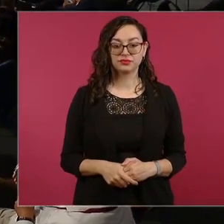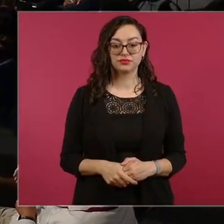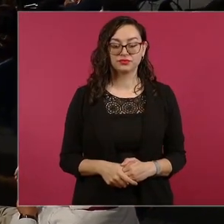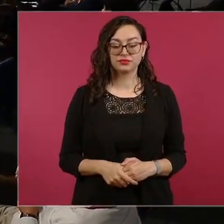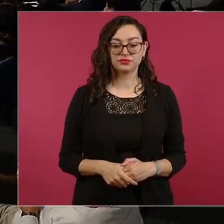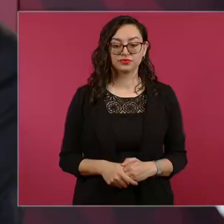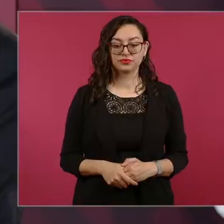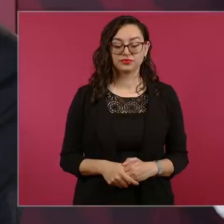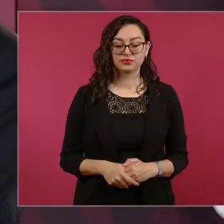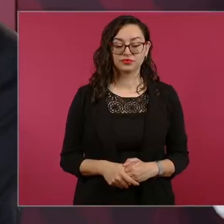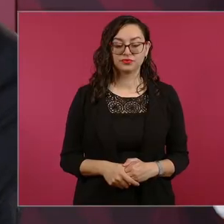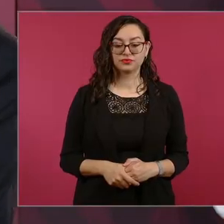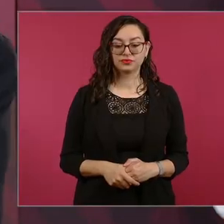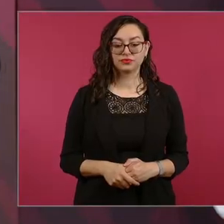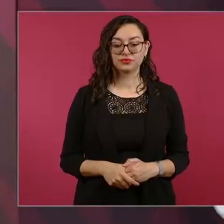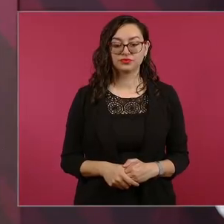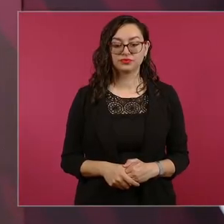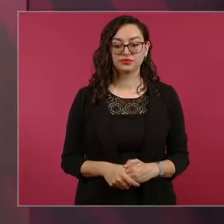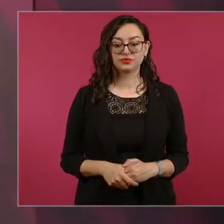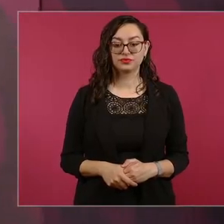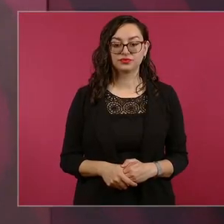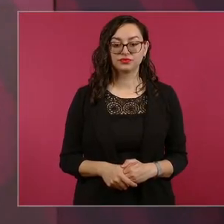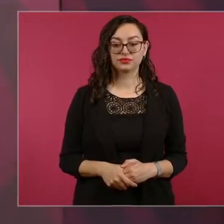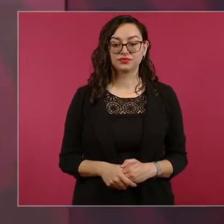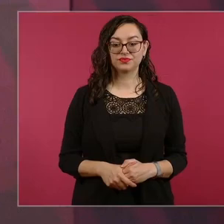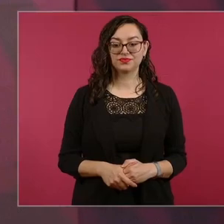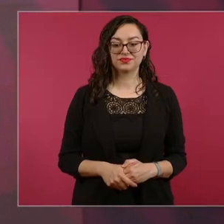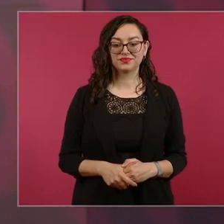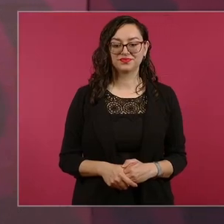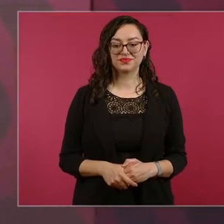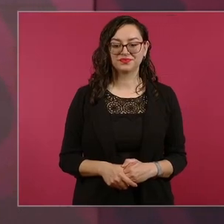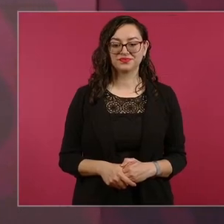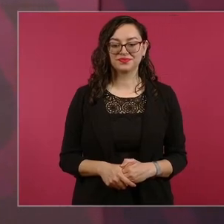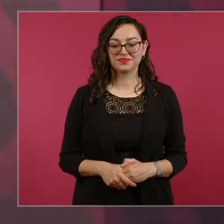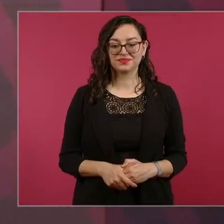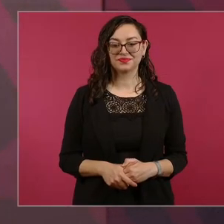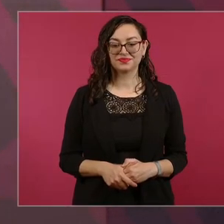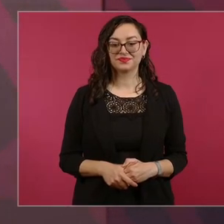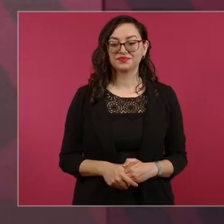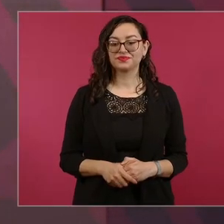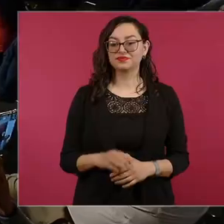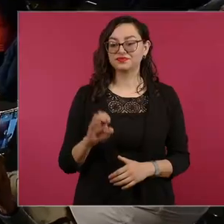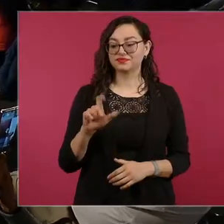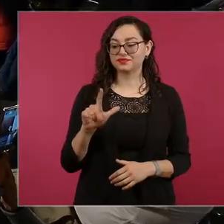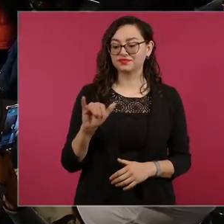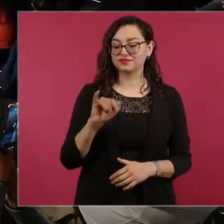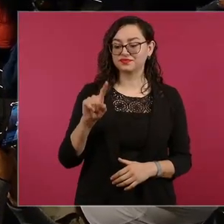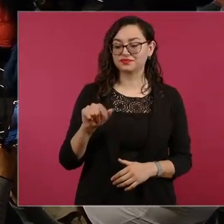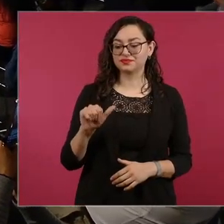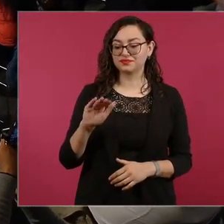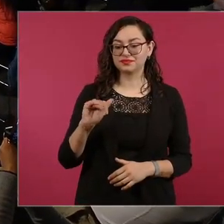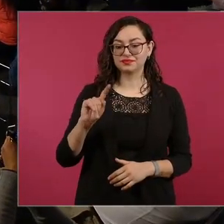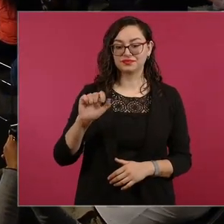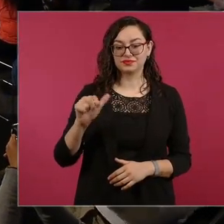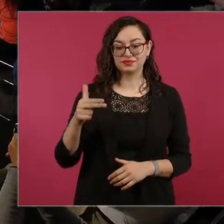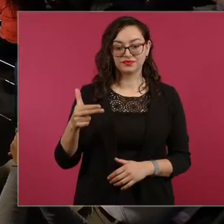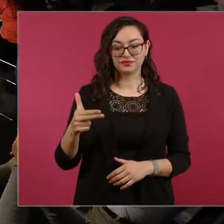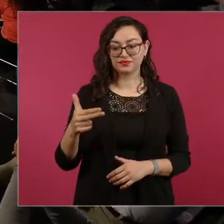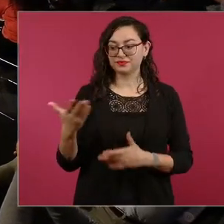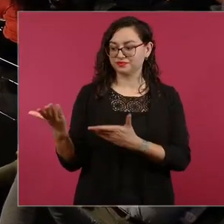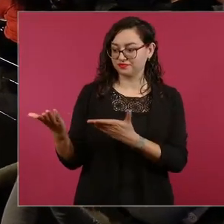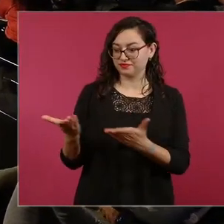con Elizabeth, con las mentiras,